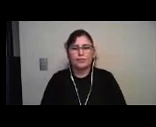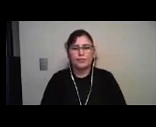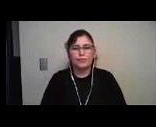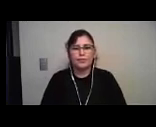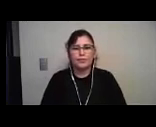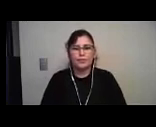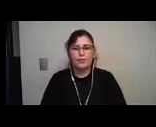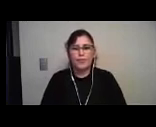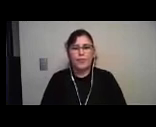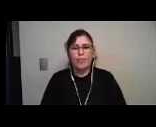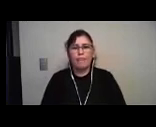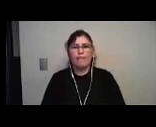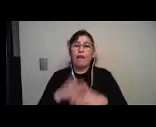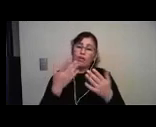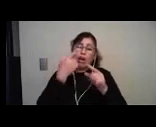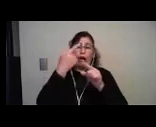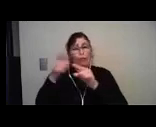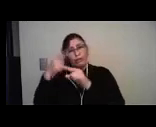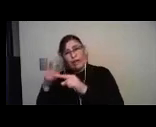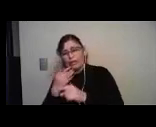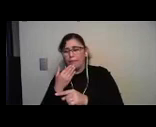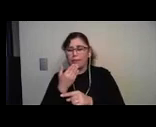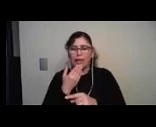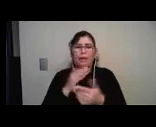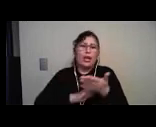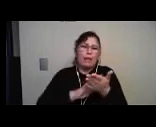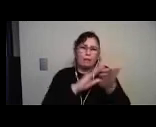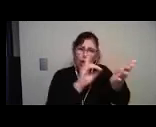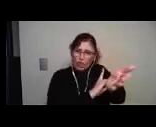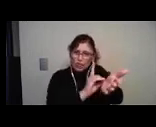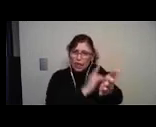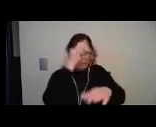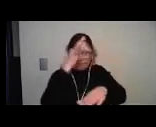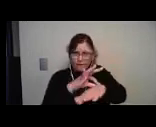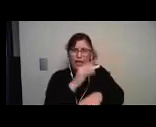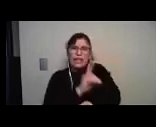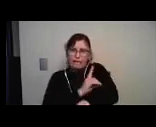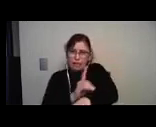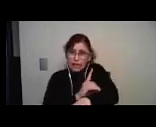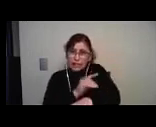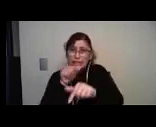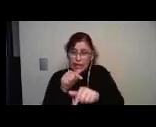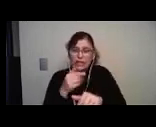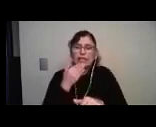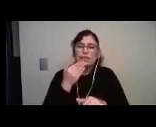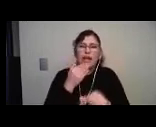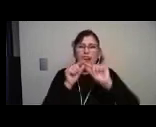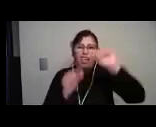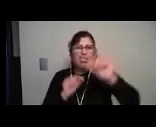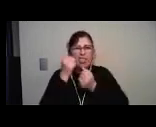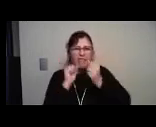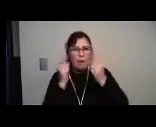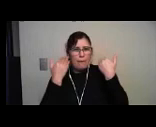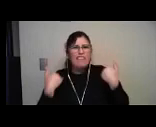Eh, bueno, hay otras más también. La patología diabética también afecta a los nervios periféricos, ya, y